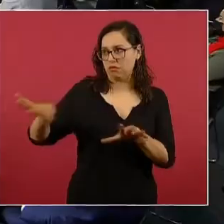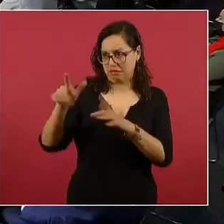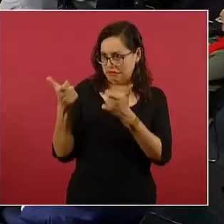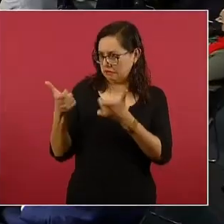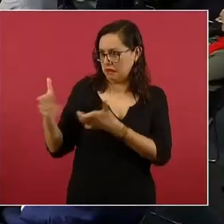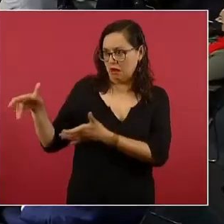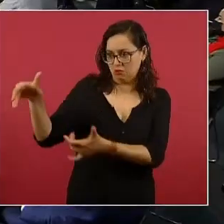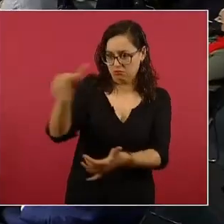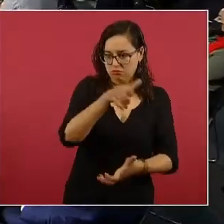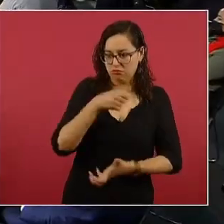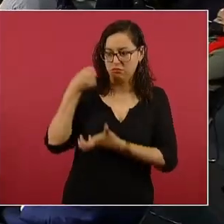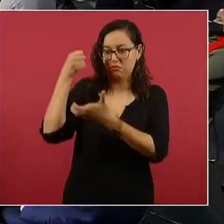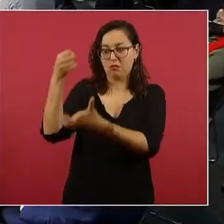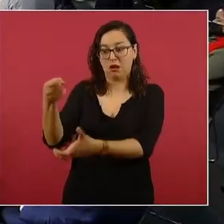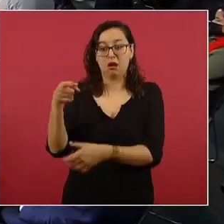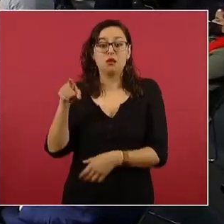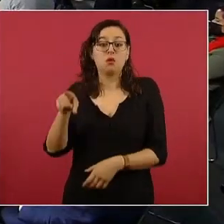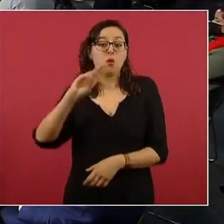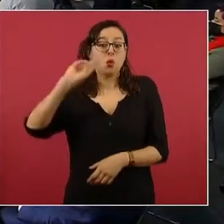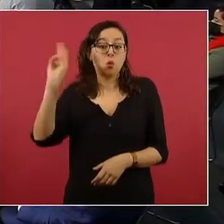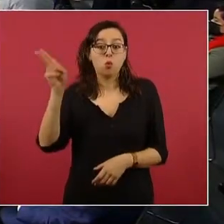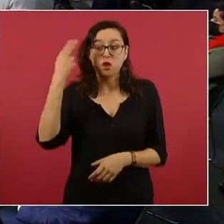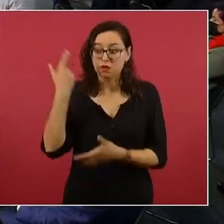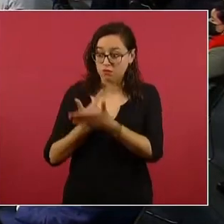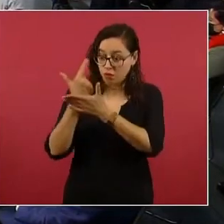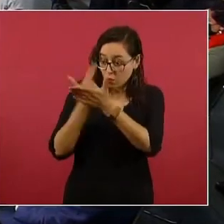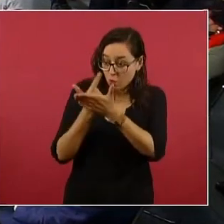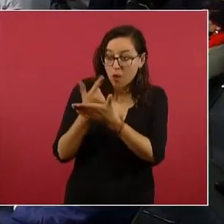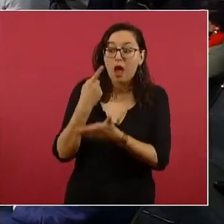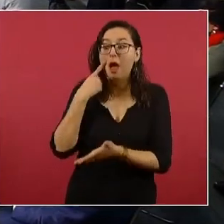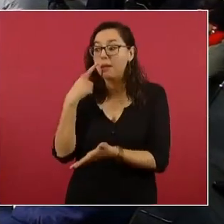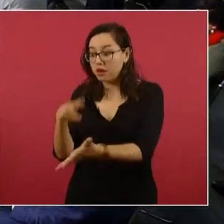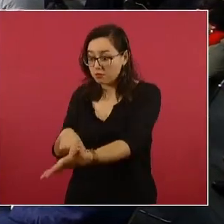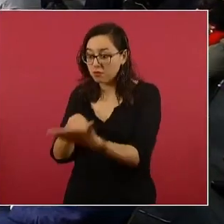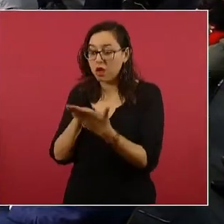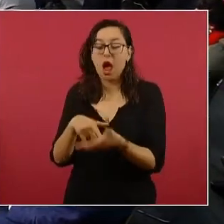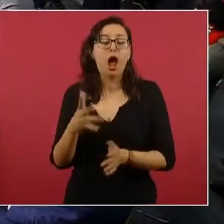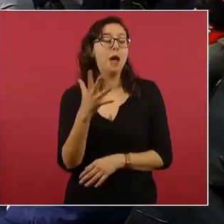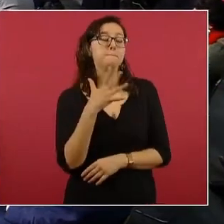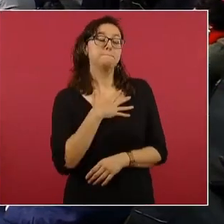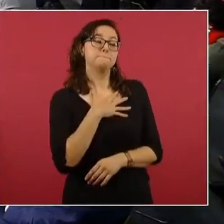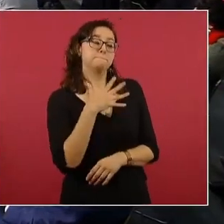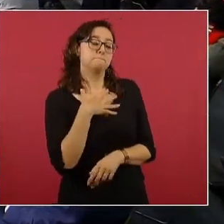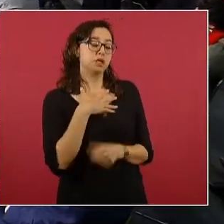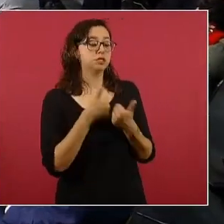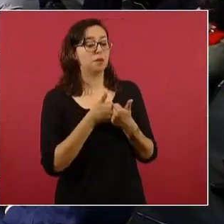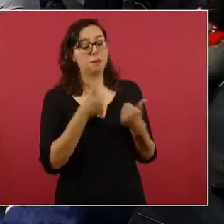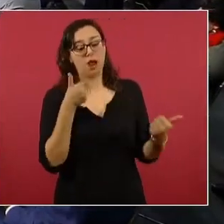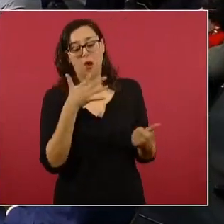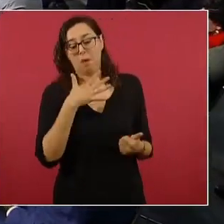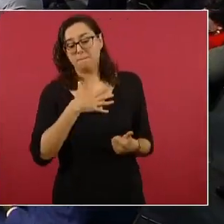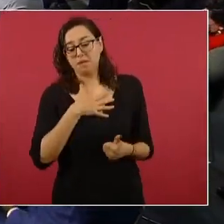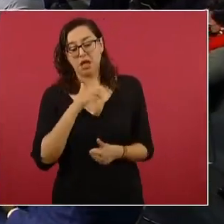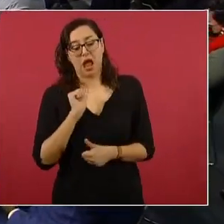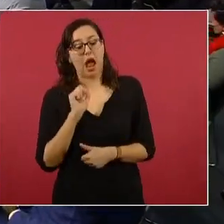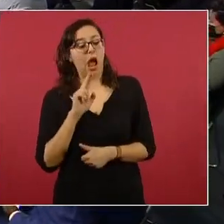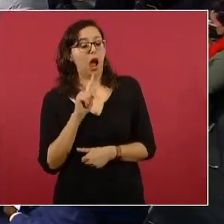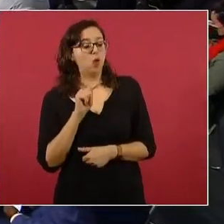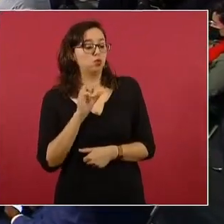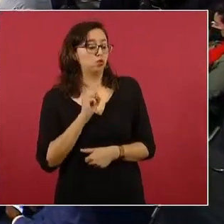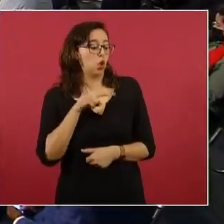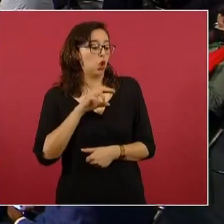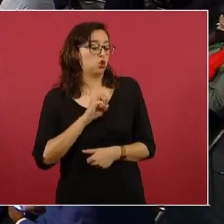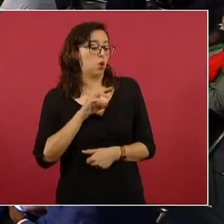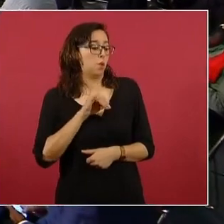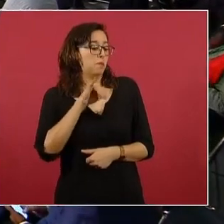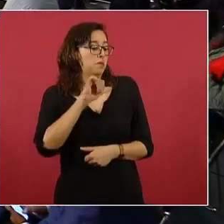la autonomía, pero que ya rindan cuentas sobre todas estas compras que se hacen de forma irregular, a veces con dinero del propio CONACYT, a